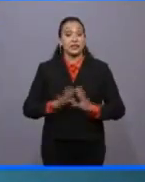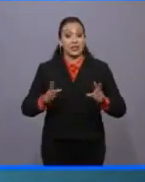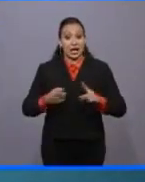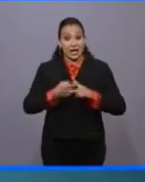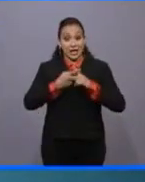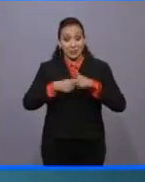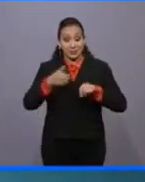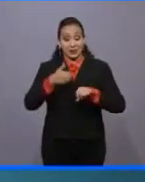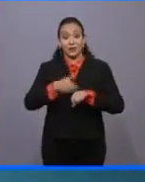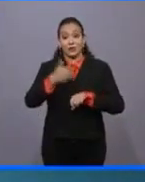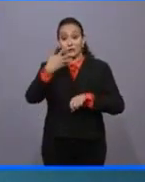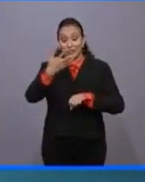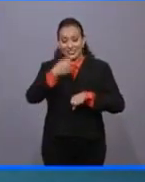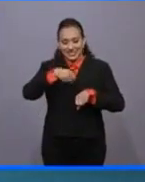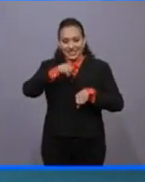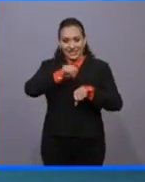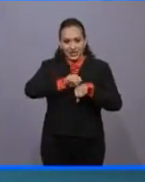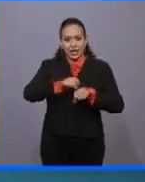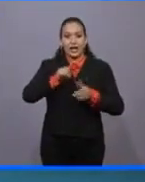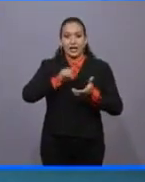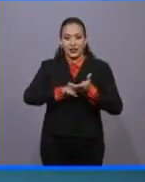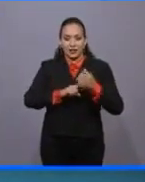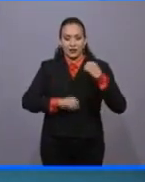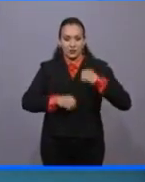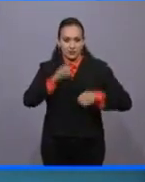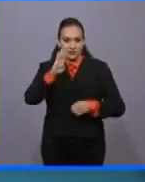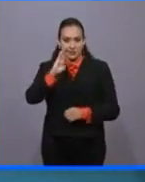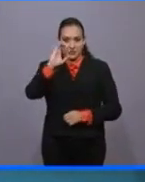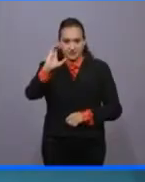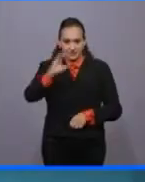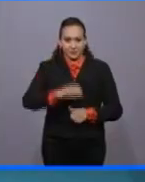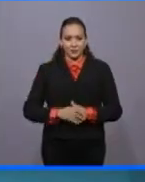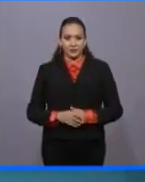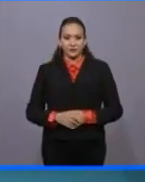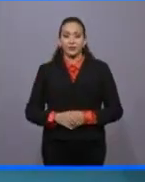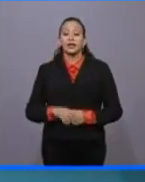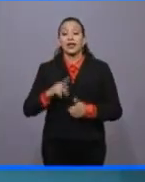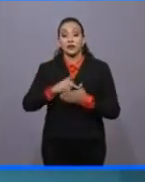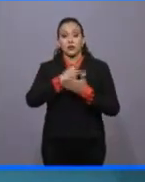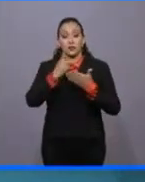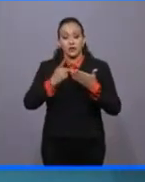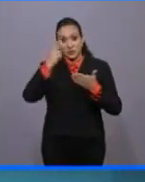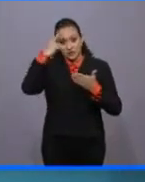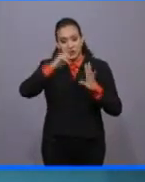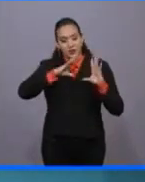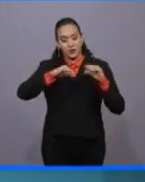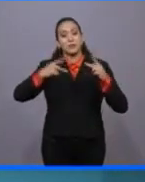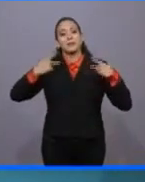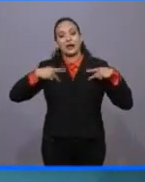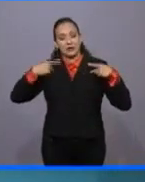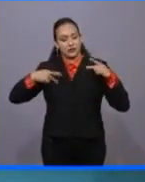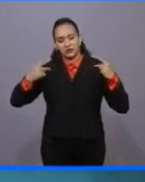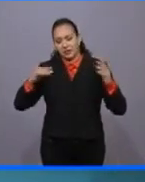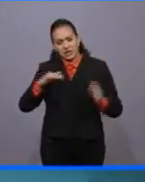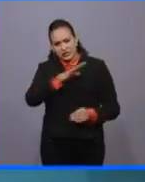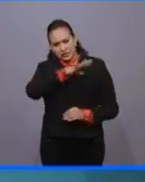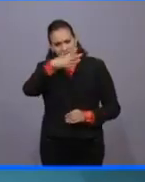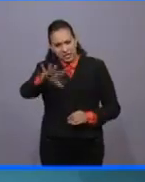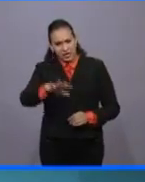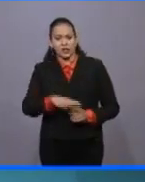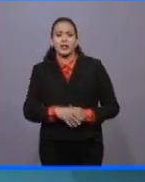Inició la quinta semana de la mediación del Poder Judicial de Baja California, programa académico abierto al público en general,